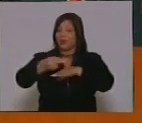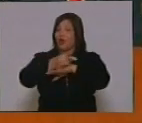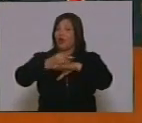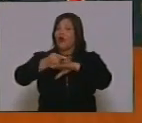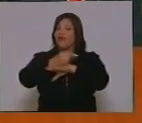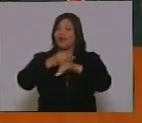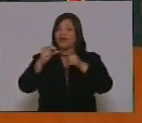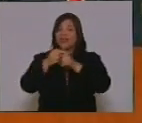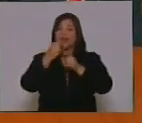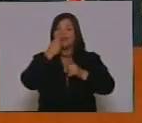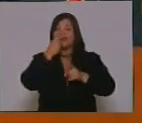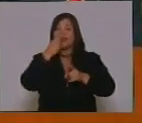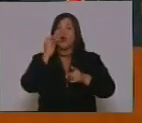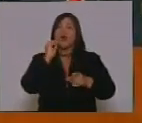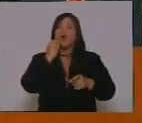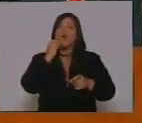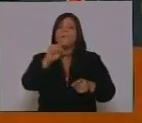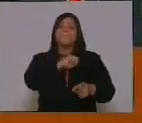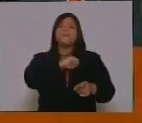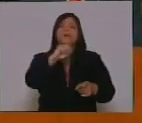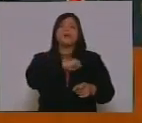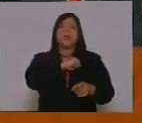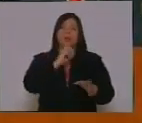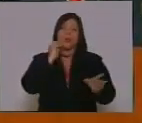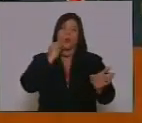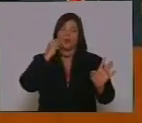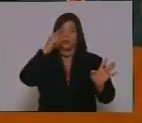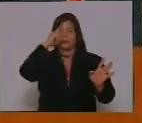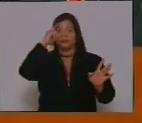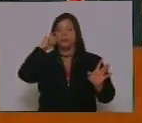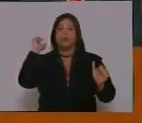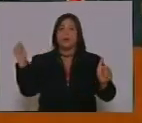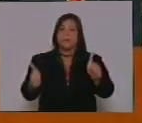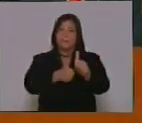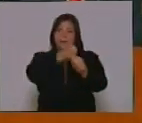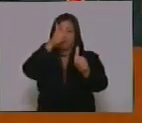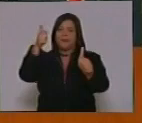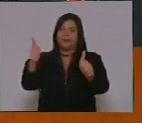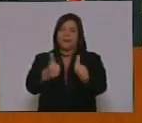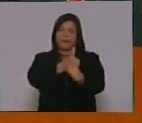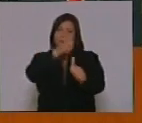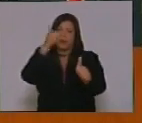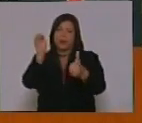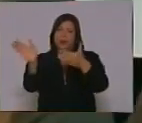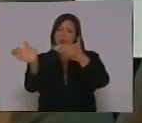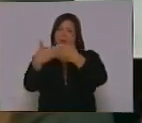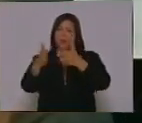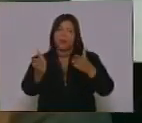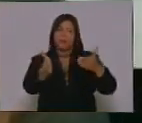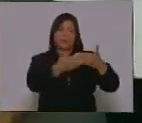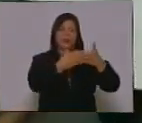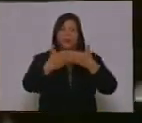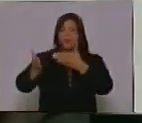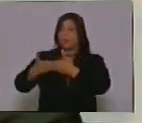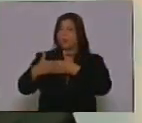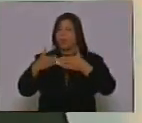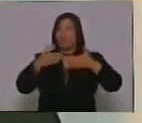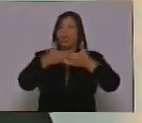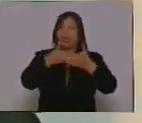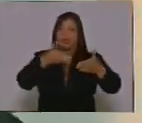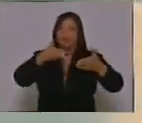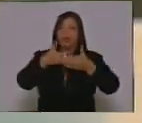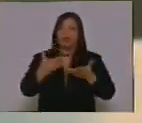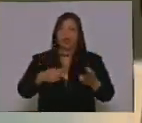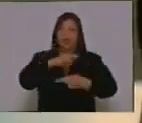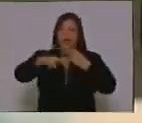tenía miedo a la juventud. Lo que hacían era perseguirnos y cerrarnos la puerta. Y la llegada de la